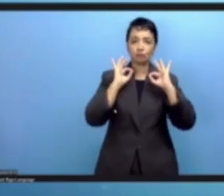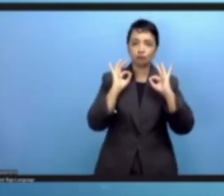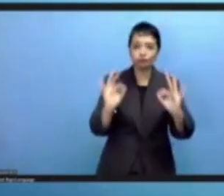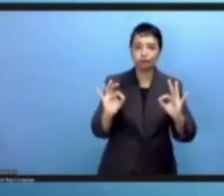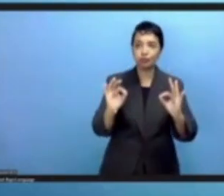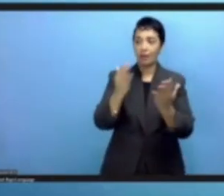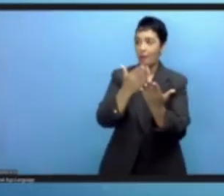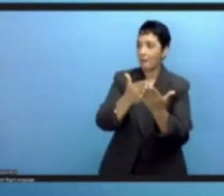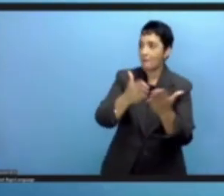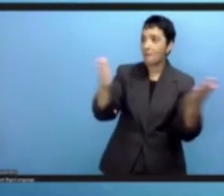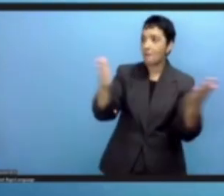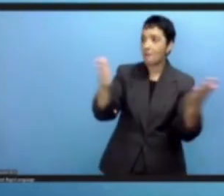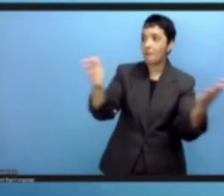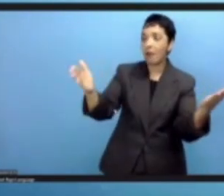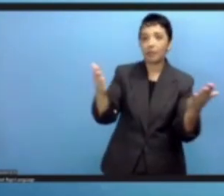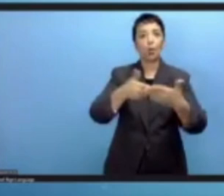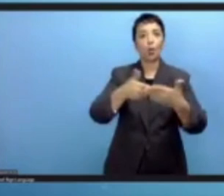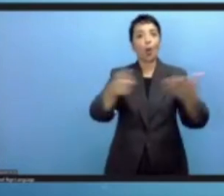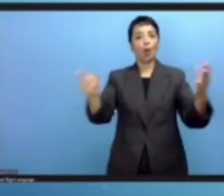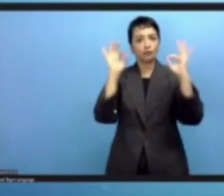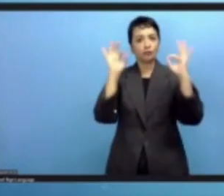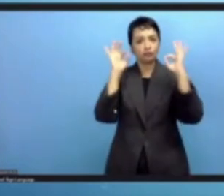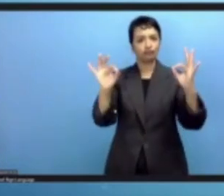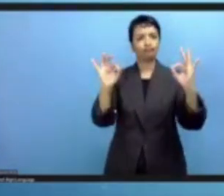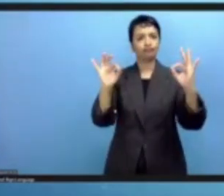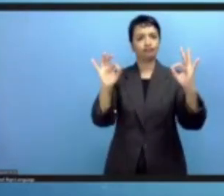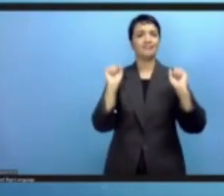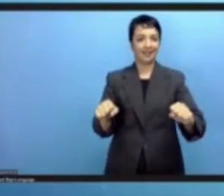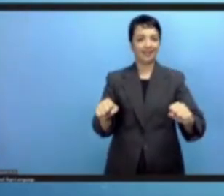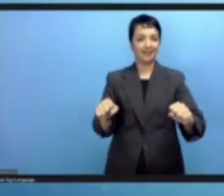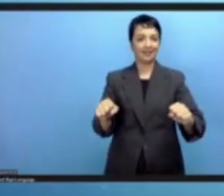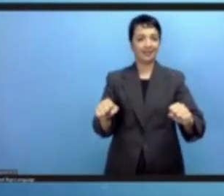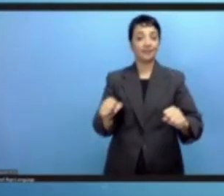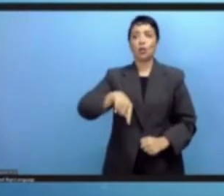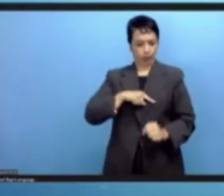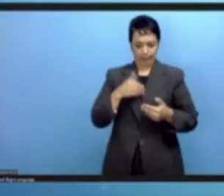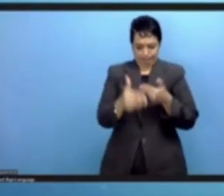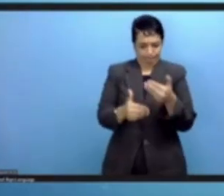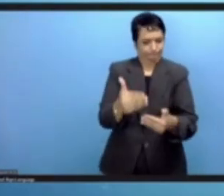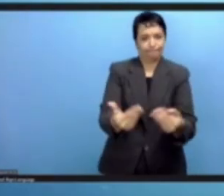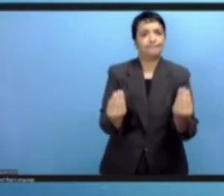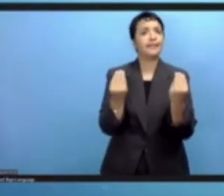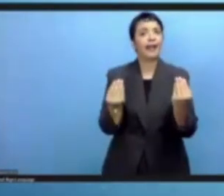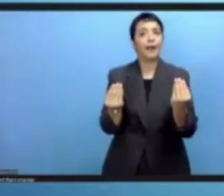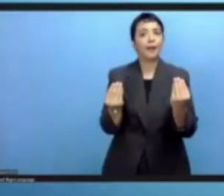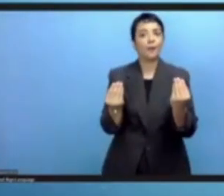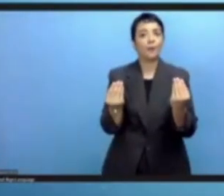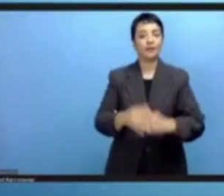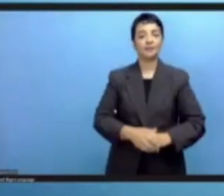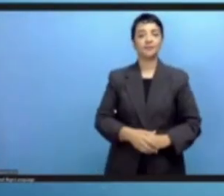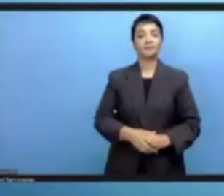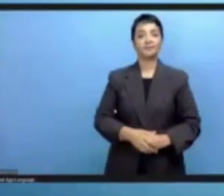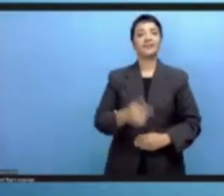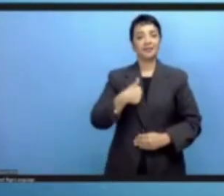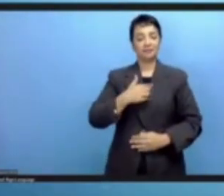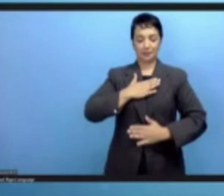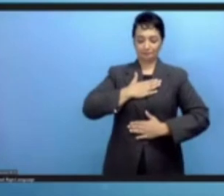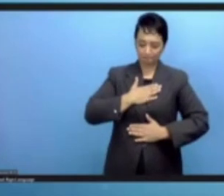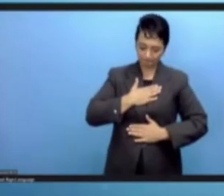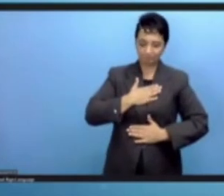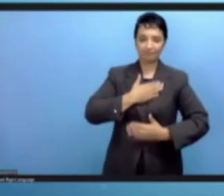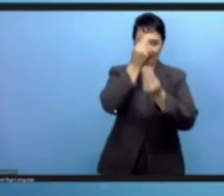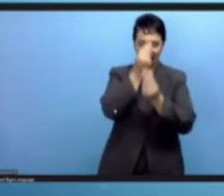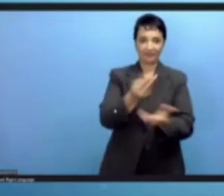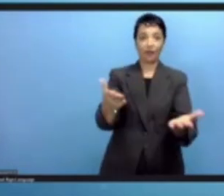queremos que internet sea un bien público y común Cómo podemos lograrlo me alegra